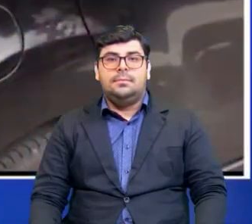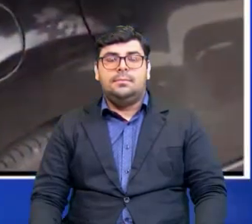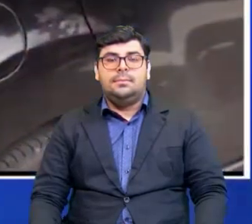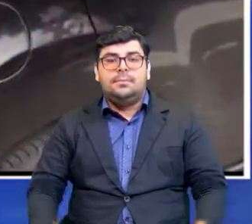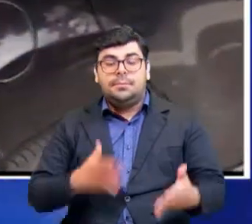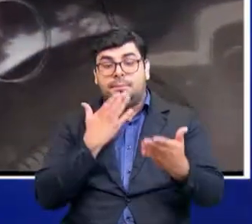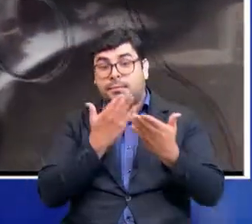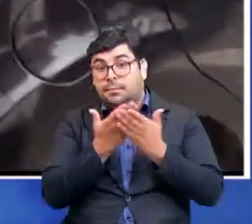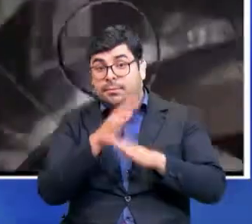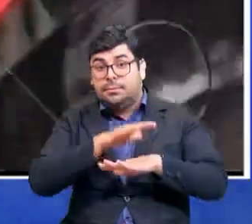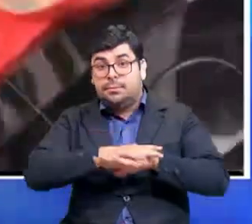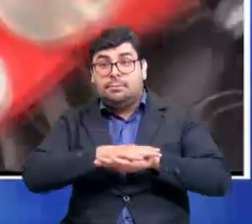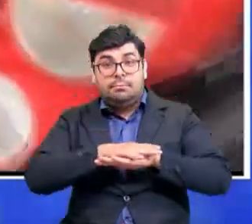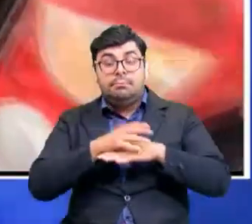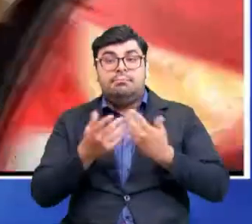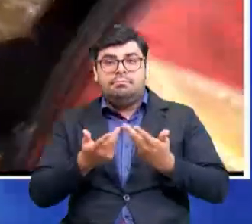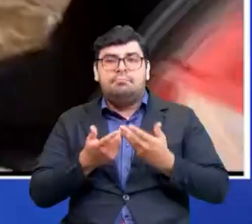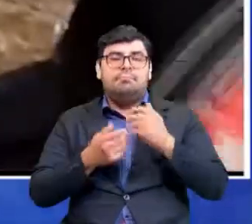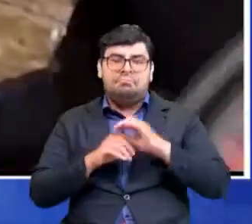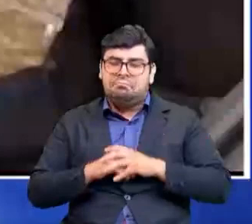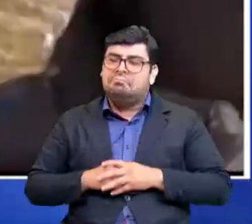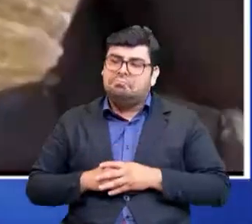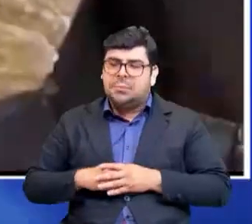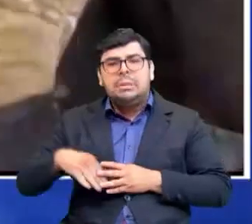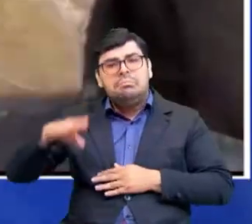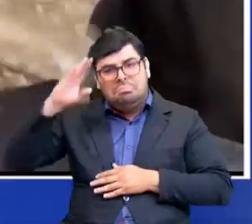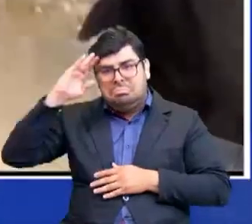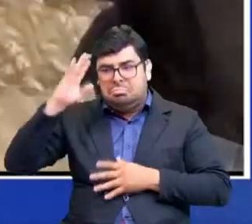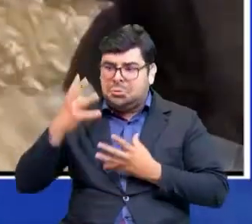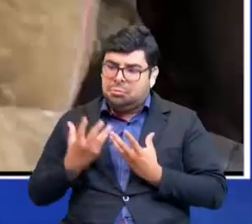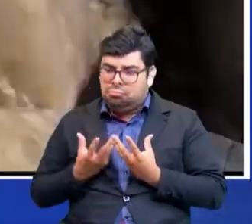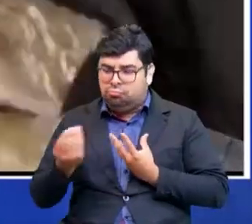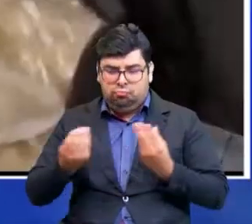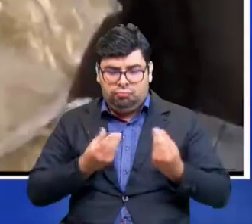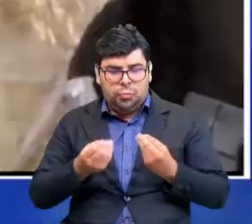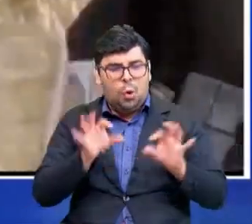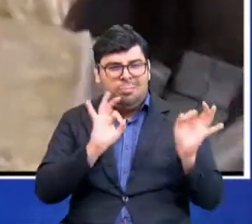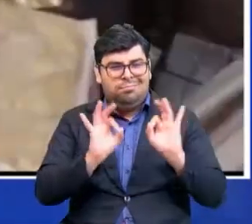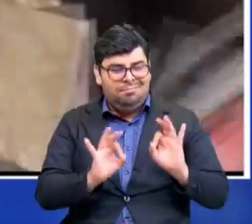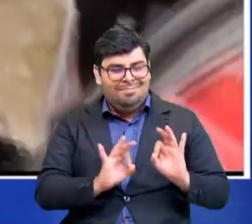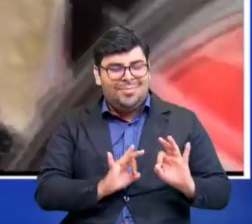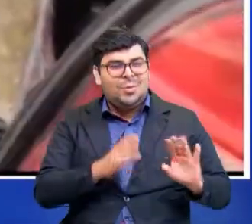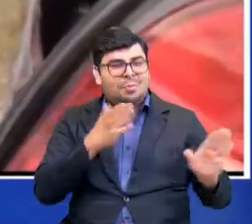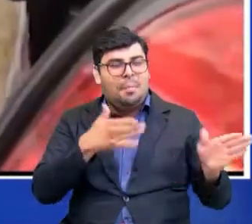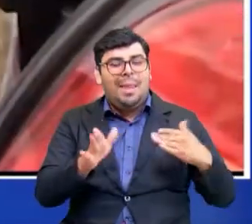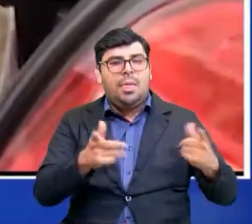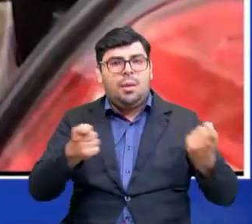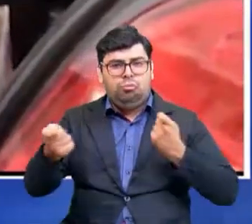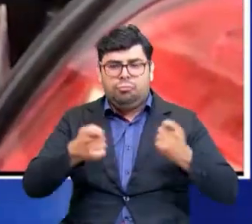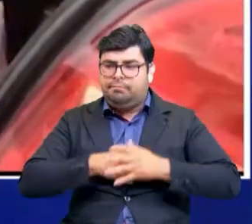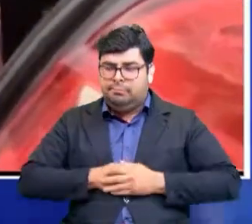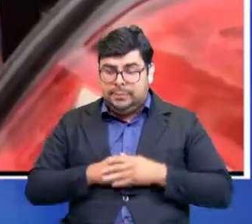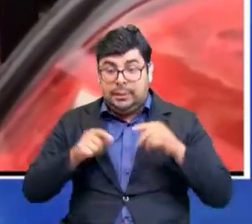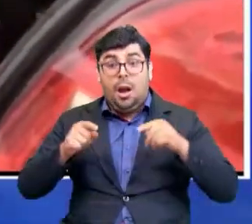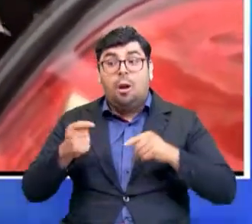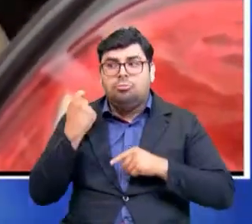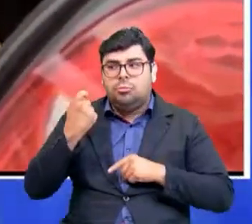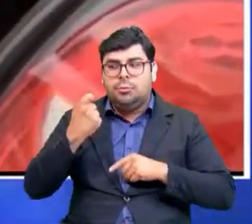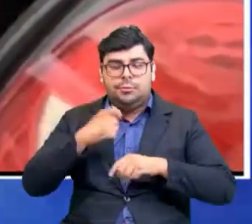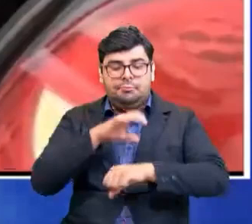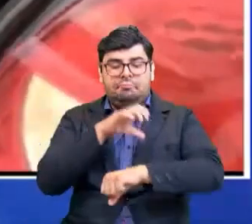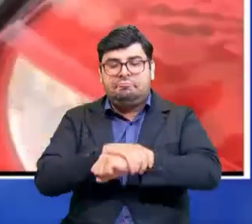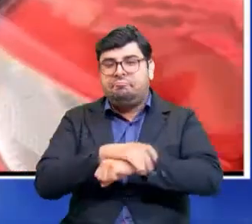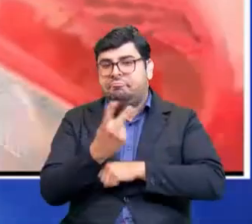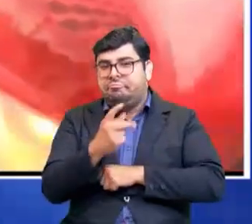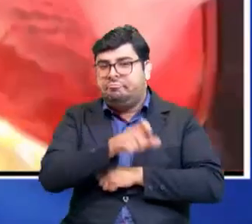Buenas tardes. En medio de diferentes planes de control que ha venido realizando la policía en el municipio de Piedecuesta, se logró en las últimas horas la captura